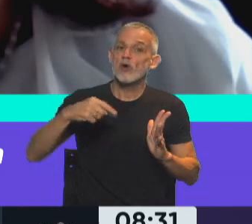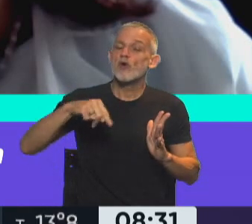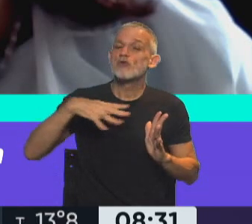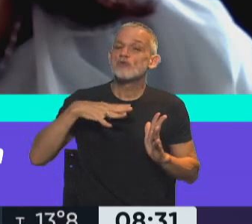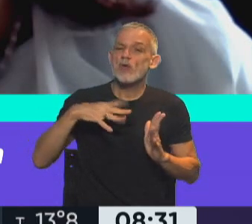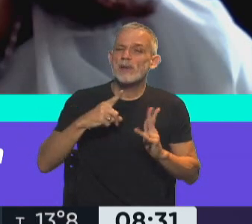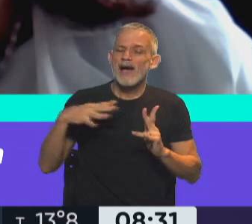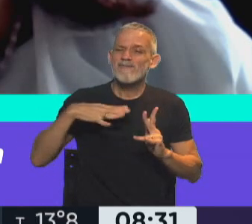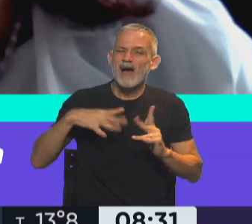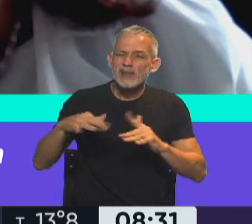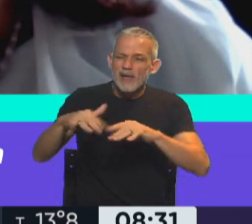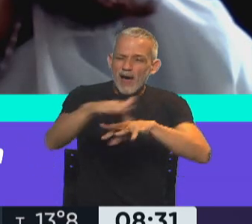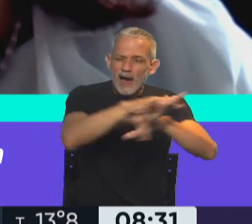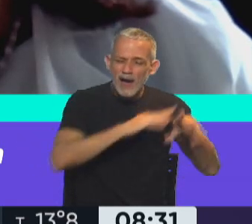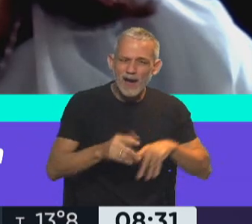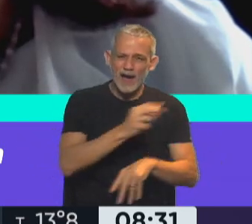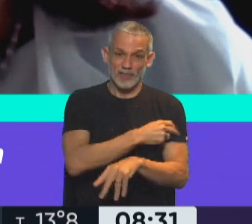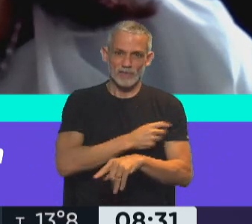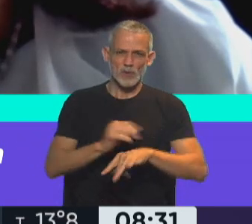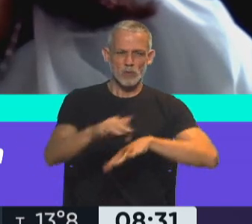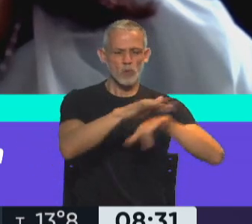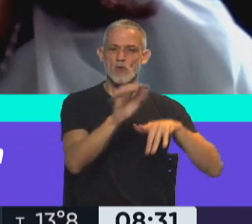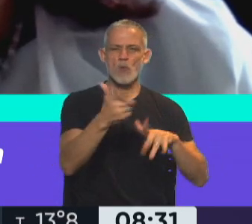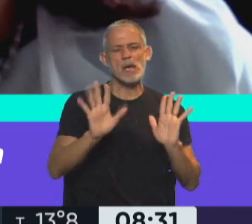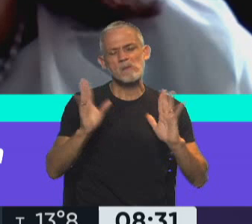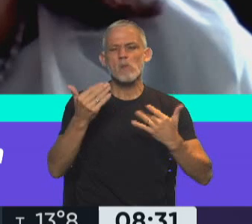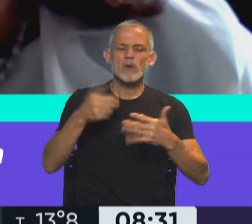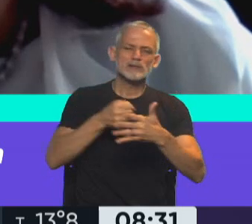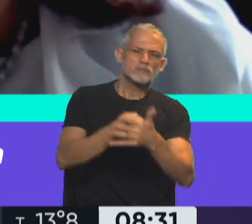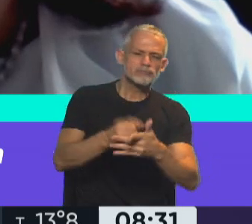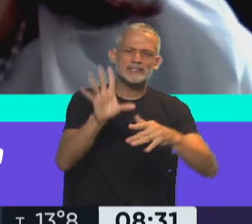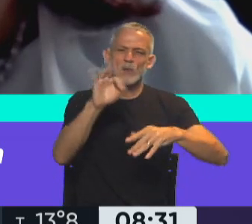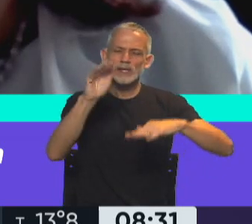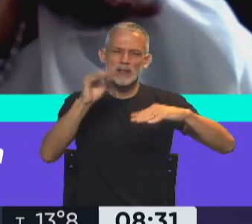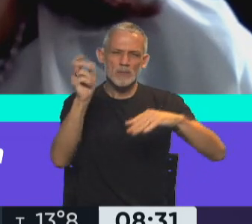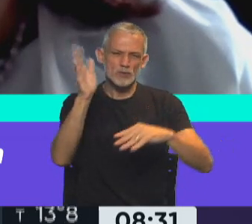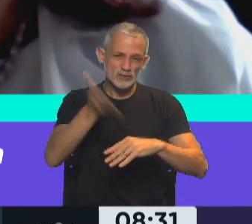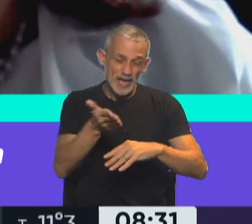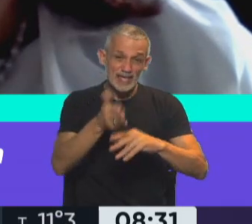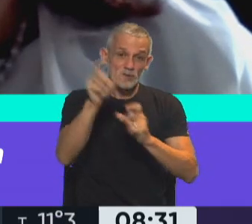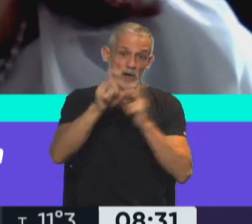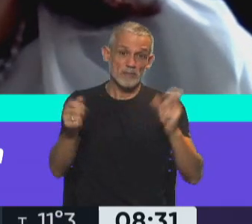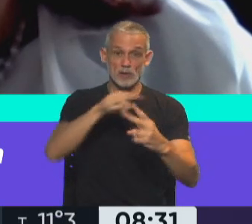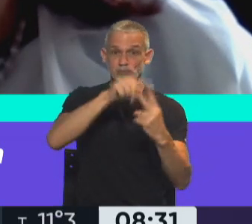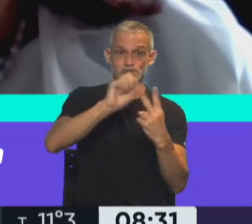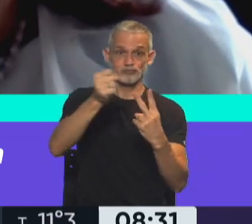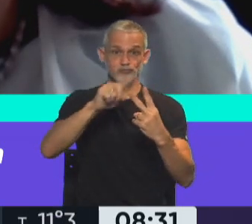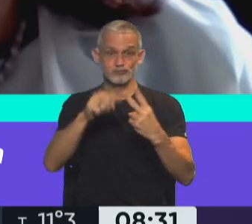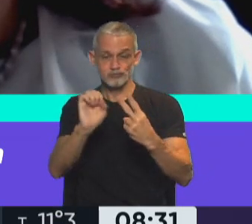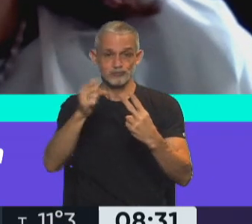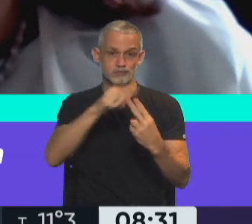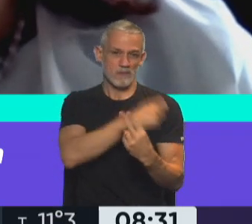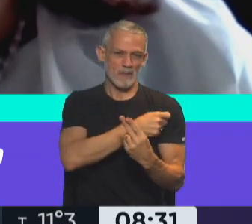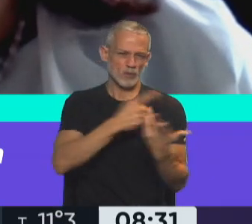logrado nuestra denominada inmunidad de rebaño. Se estima que quizás a fin de mes logremos que el 50% de la población tenga el esquema completo, pero